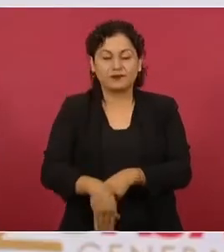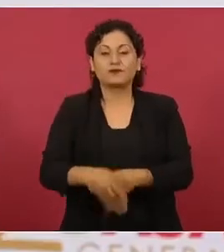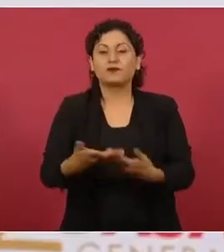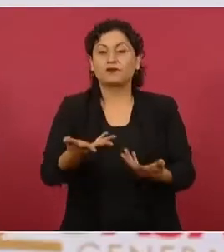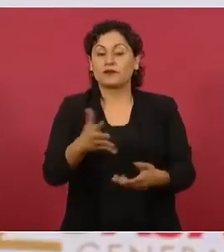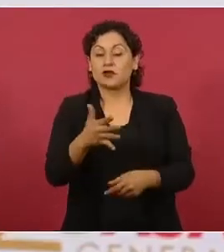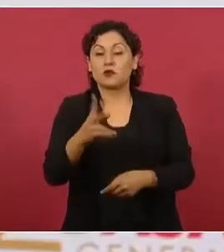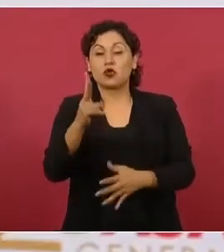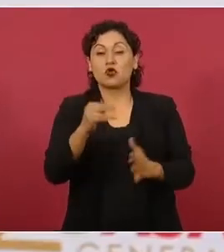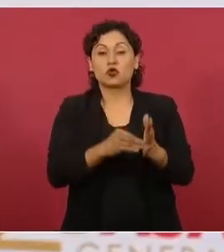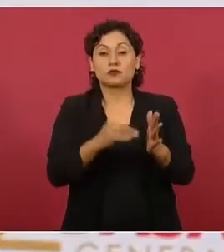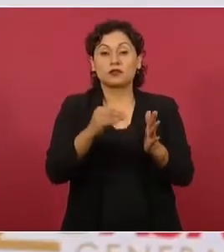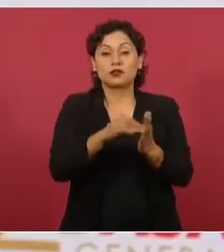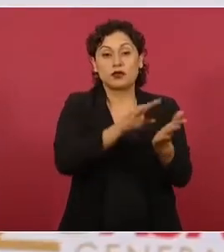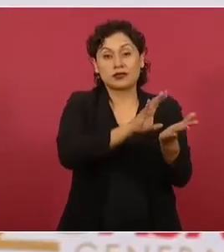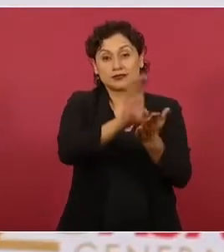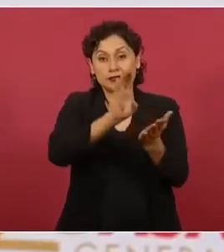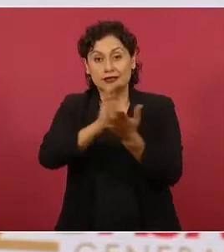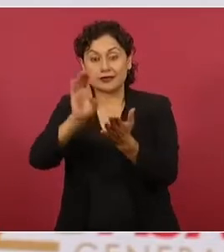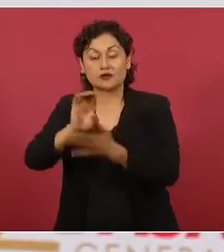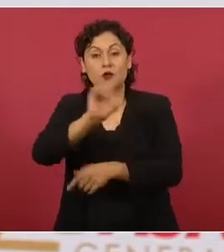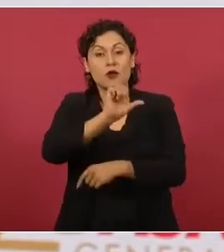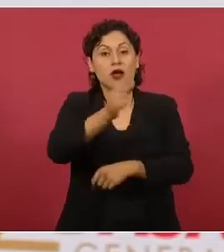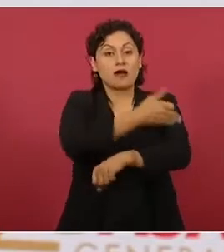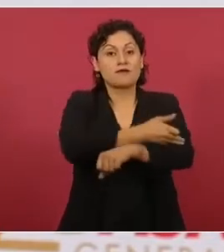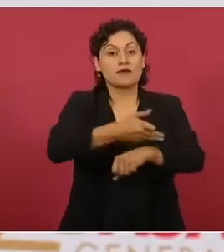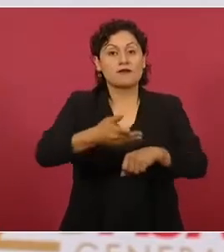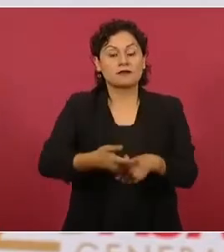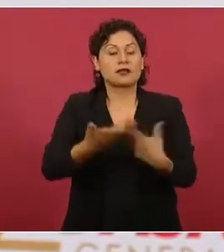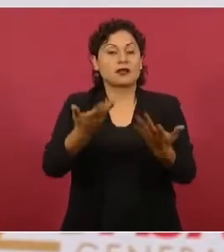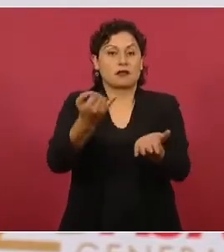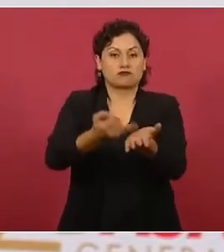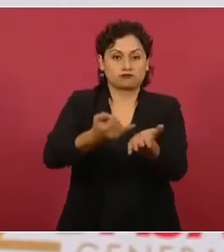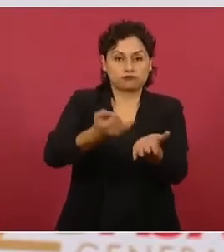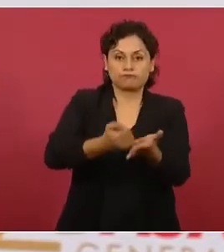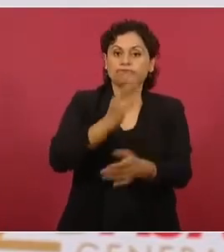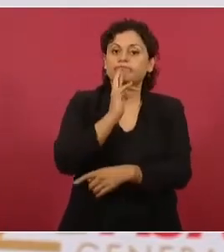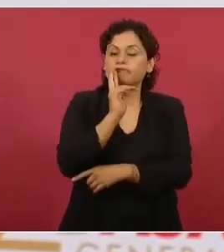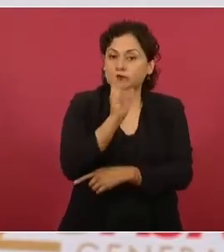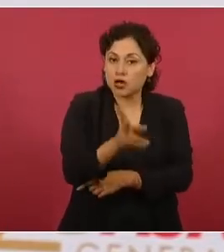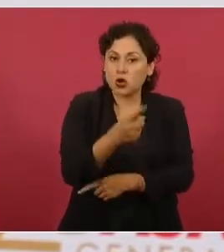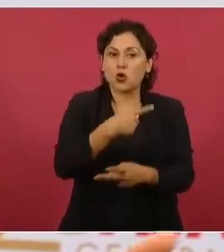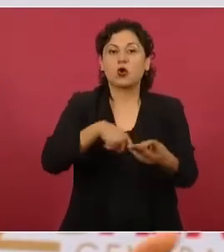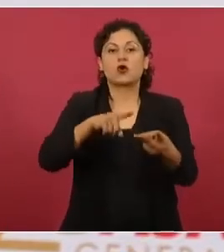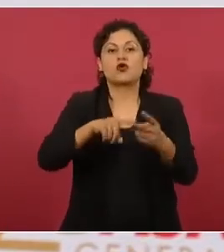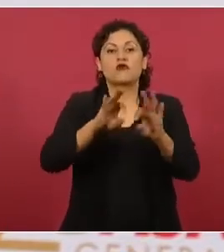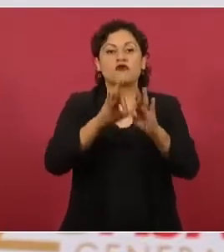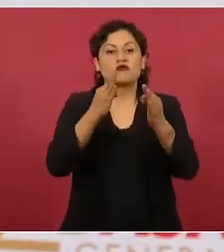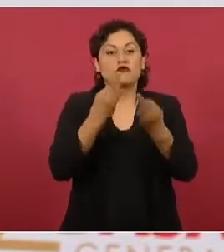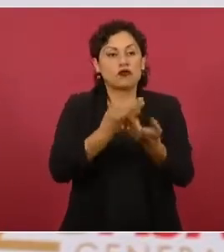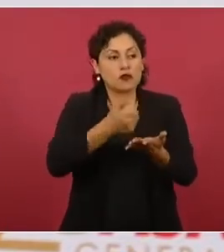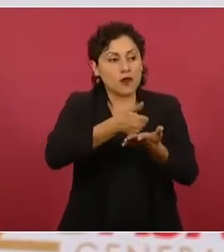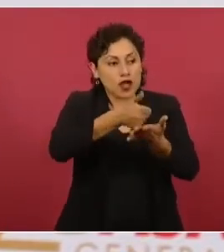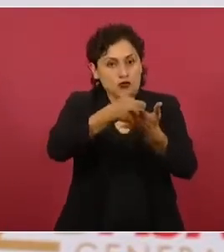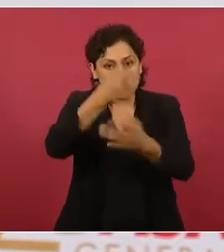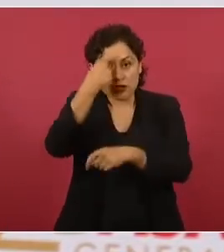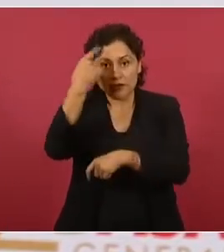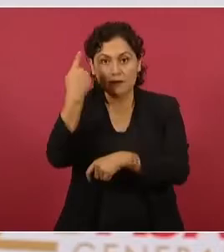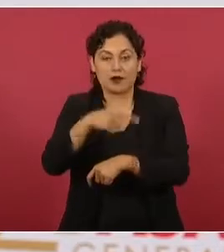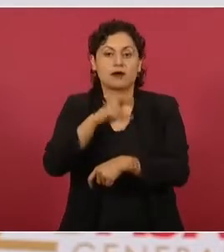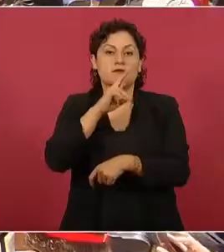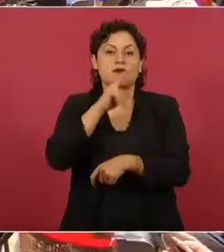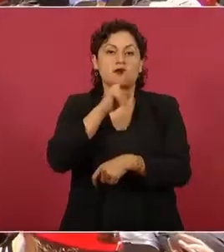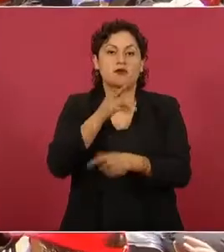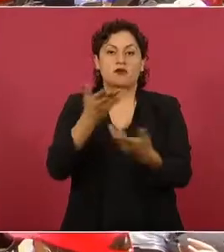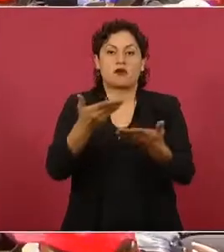a las familias, con mejores tasas, mejores mecanismos de poder atender sus necesidades, como hoy en día que se puede ya comprar un terreno de